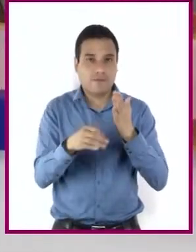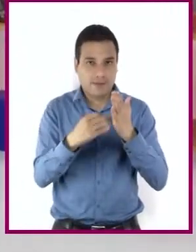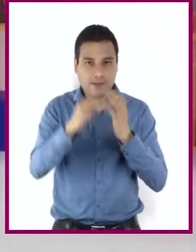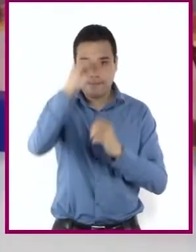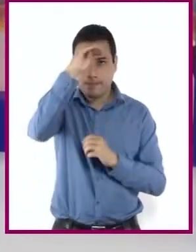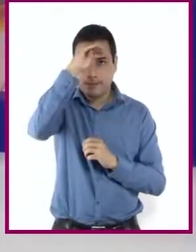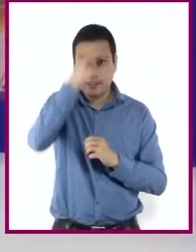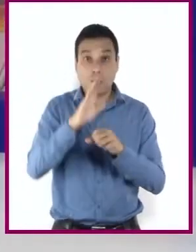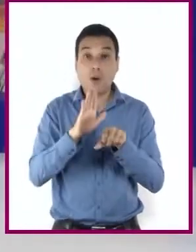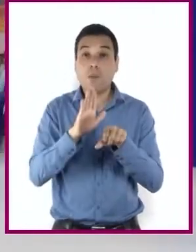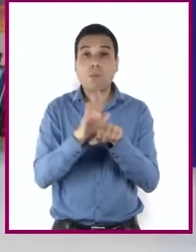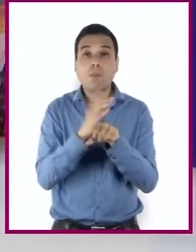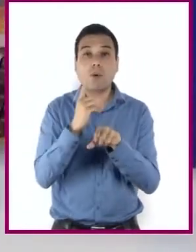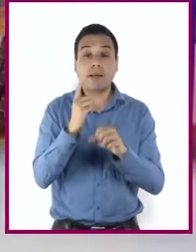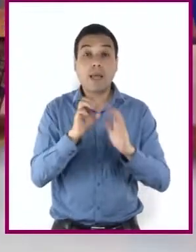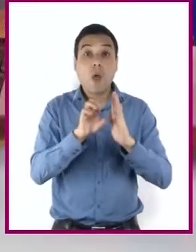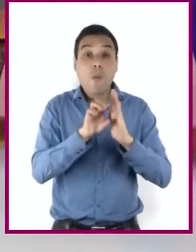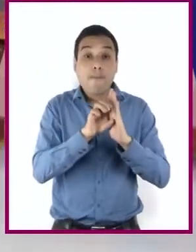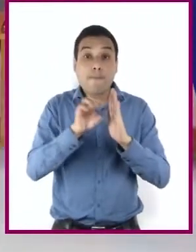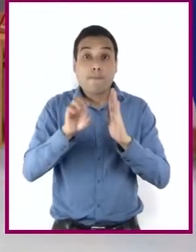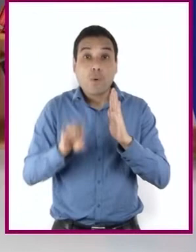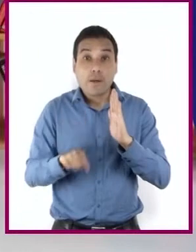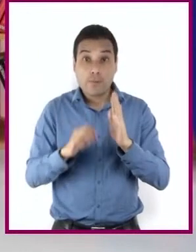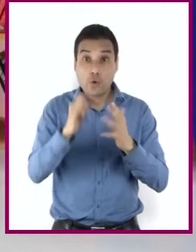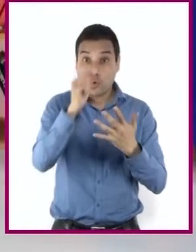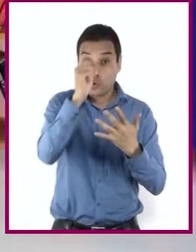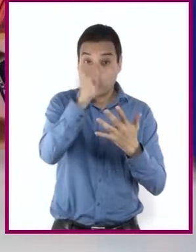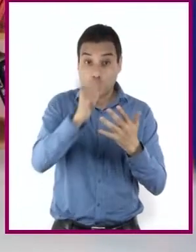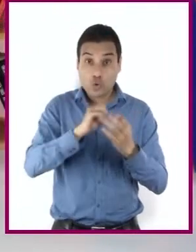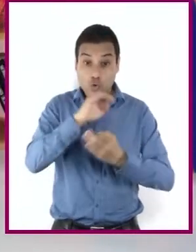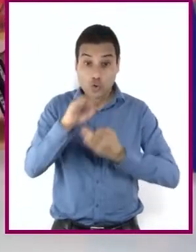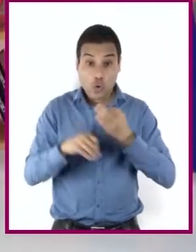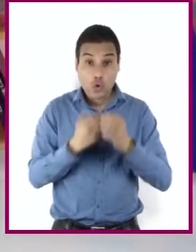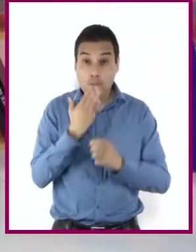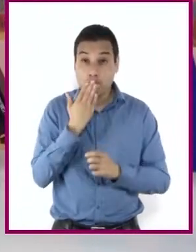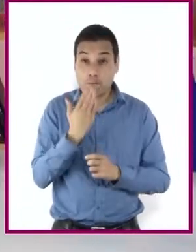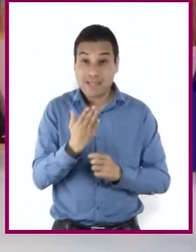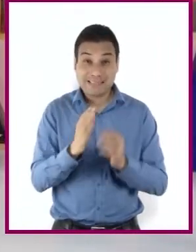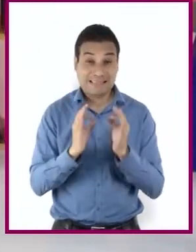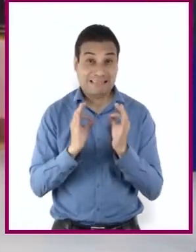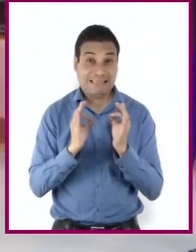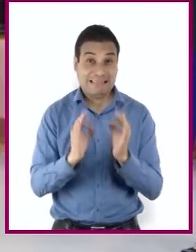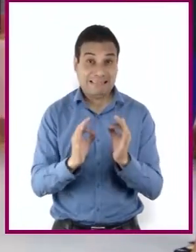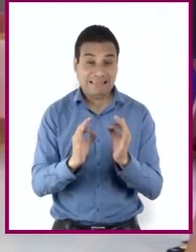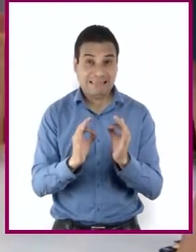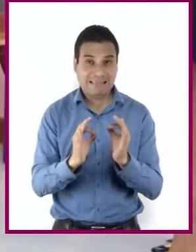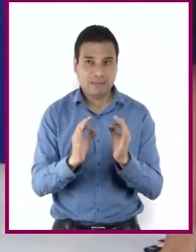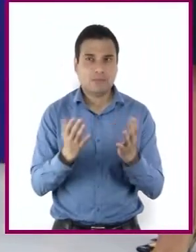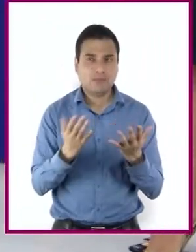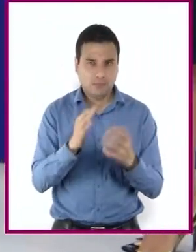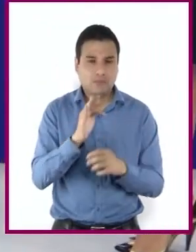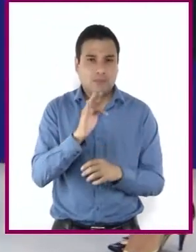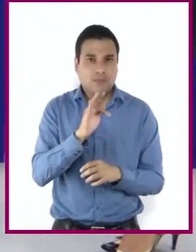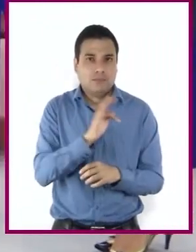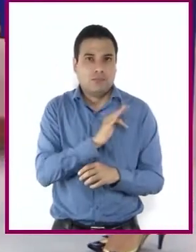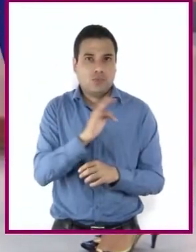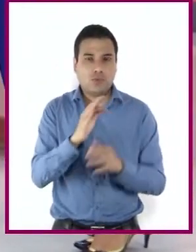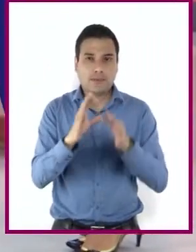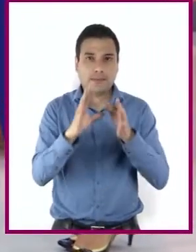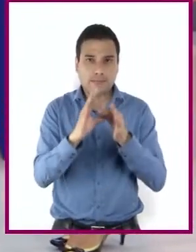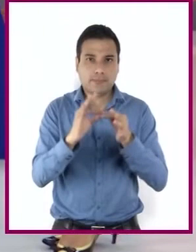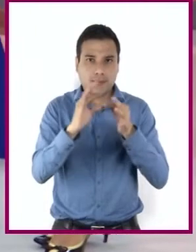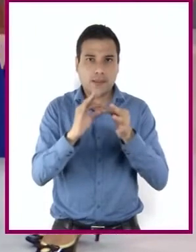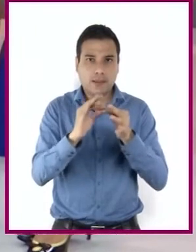ya que si señalaba que todos los criterios se cumplían con un nivel destacado, pudo mencionar que consideraba